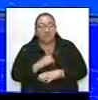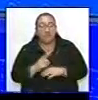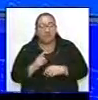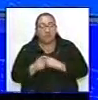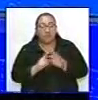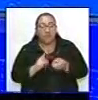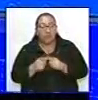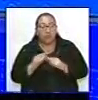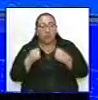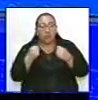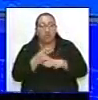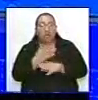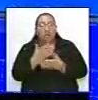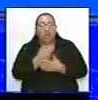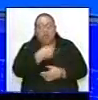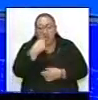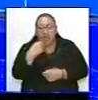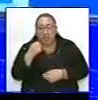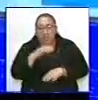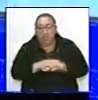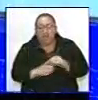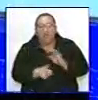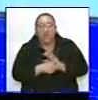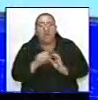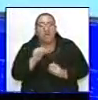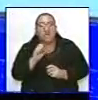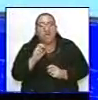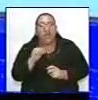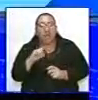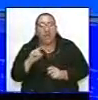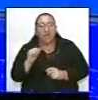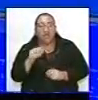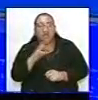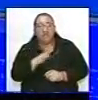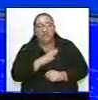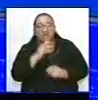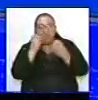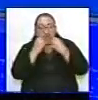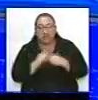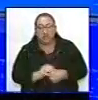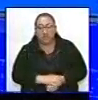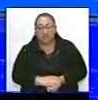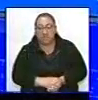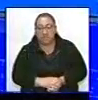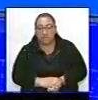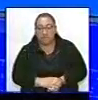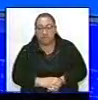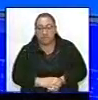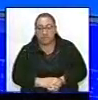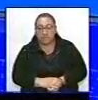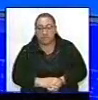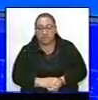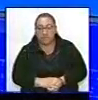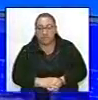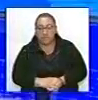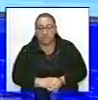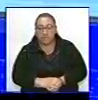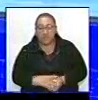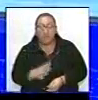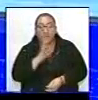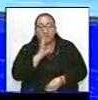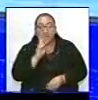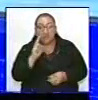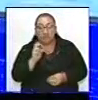Alternativo y Lucha contra las Drogas, sobre la ley de serenazgo, esto en la sala Miguel Grau, seminario, en donde se trató el